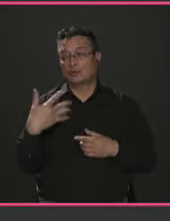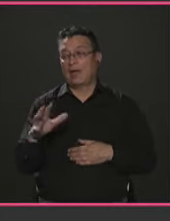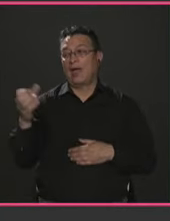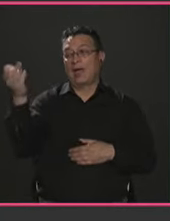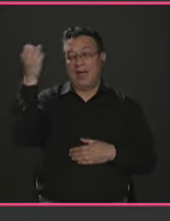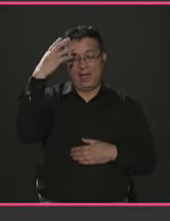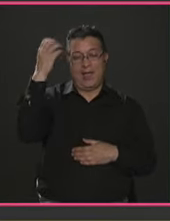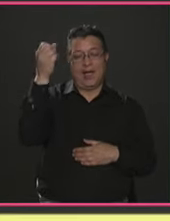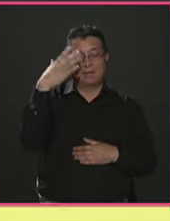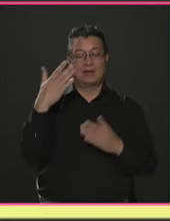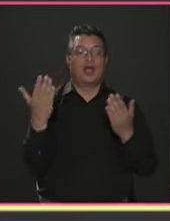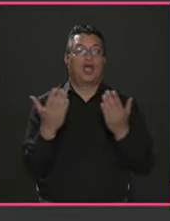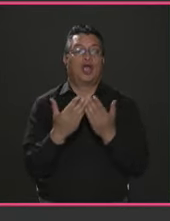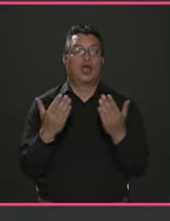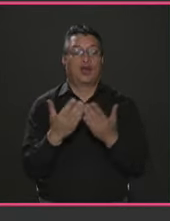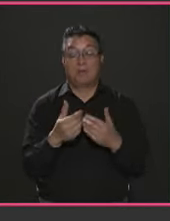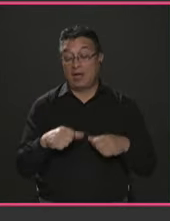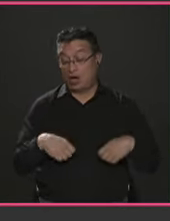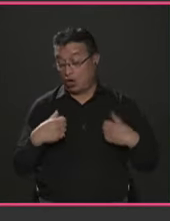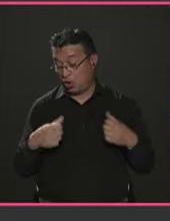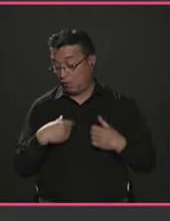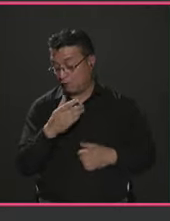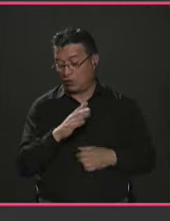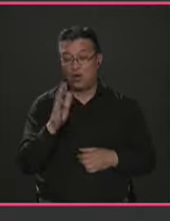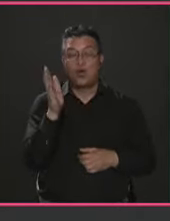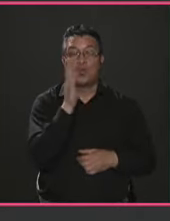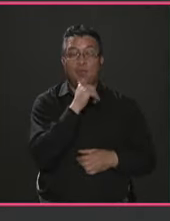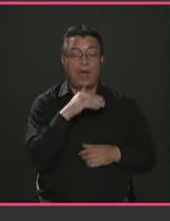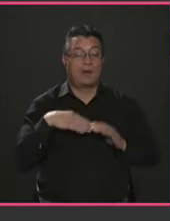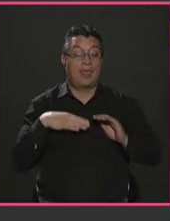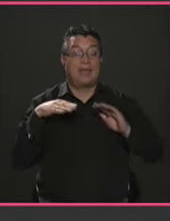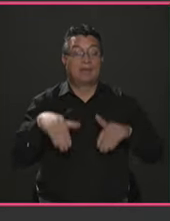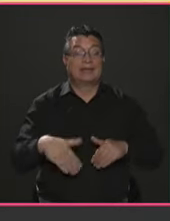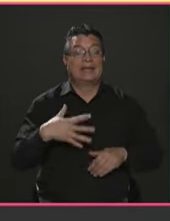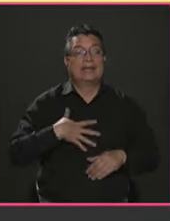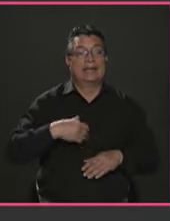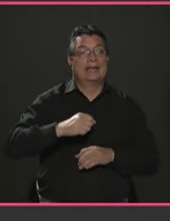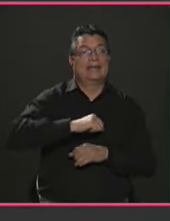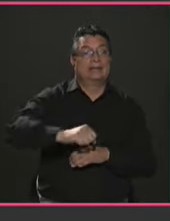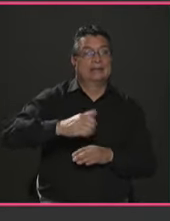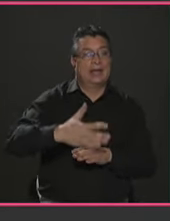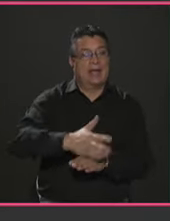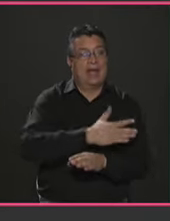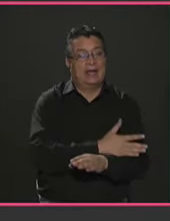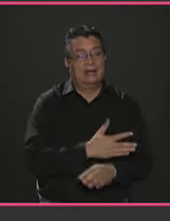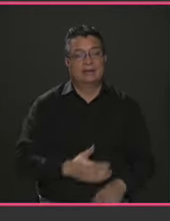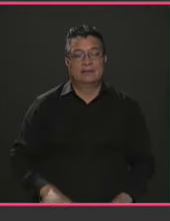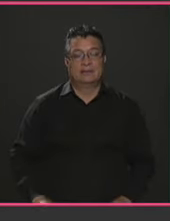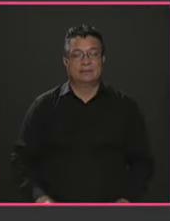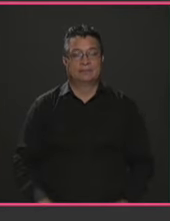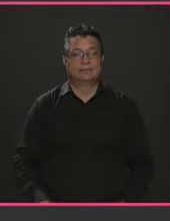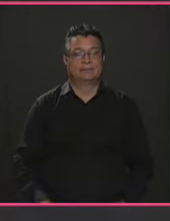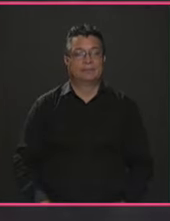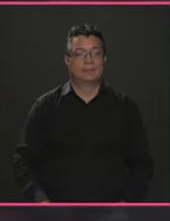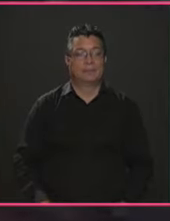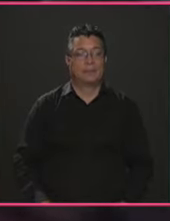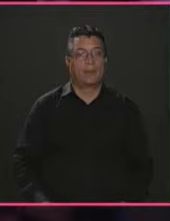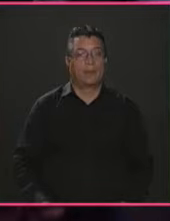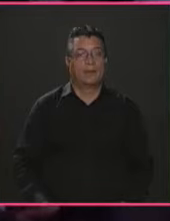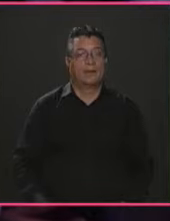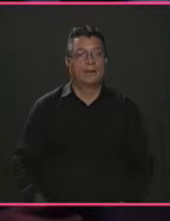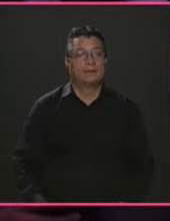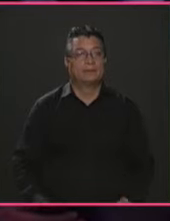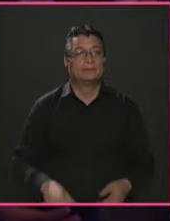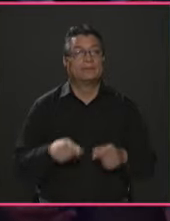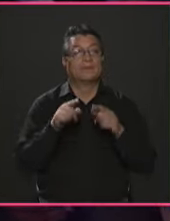aprendido de los colegios para jóvenes que aún no tienen depresión y queremos prevenirla entonces